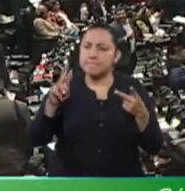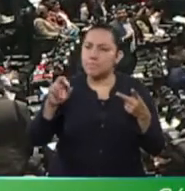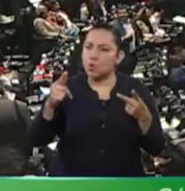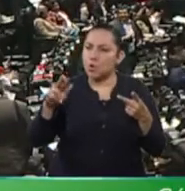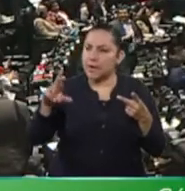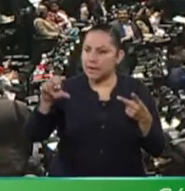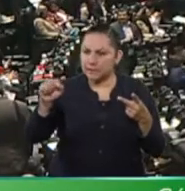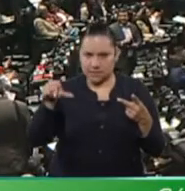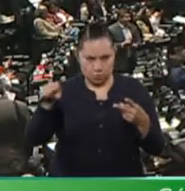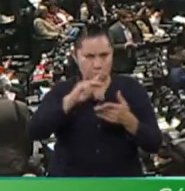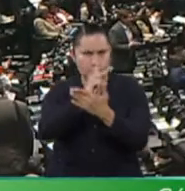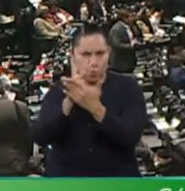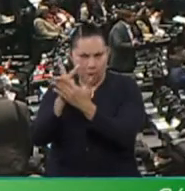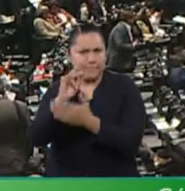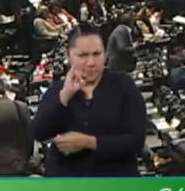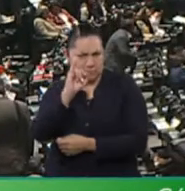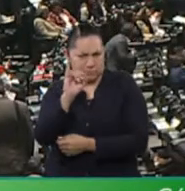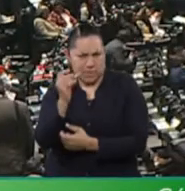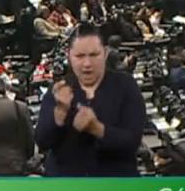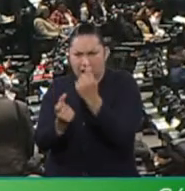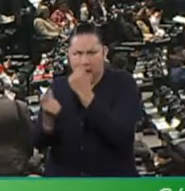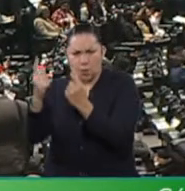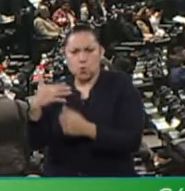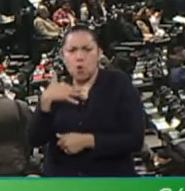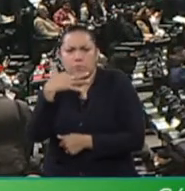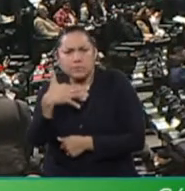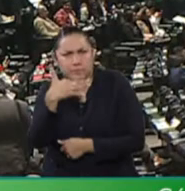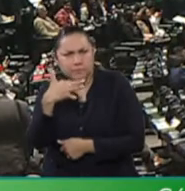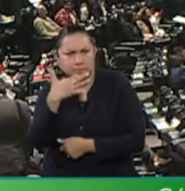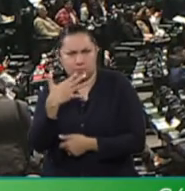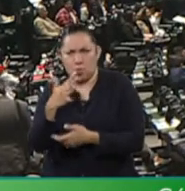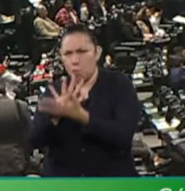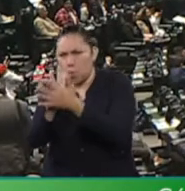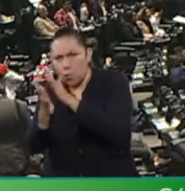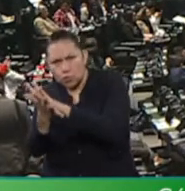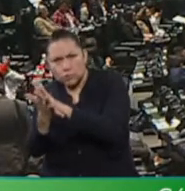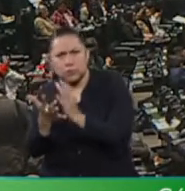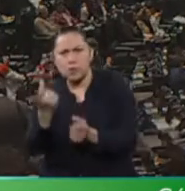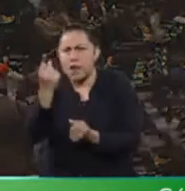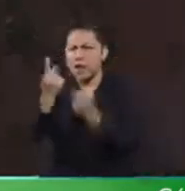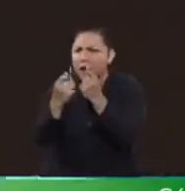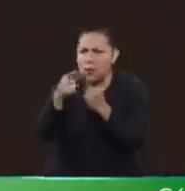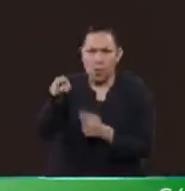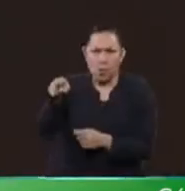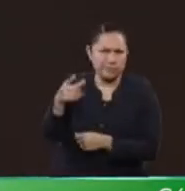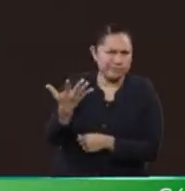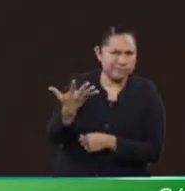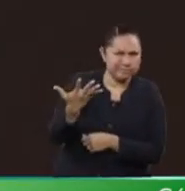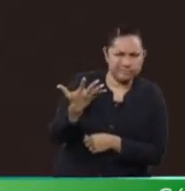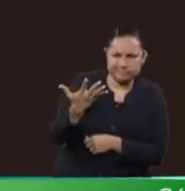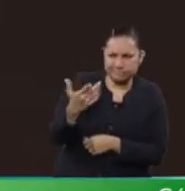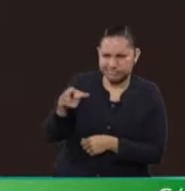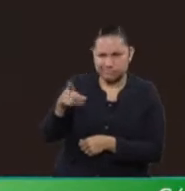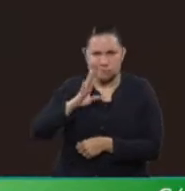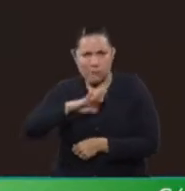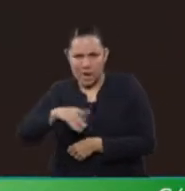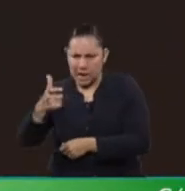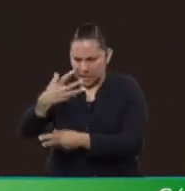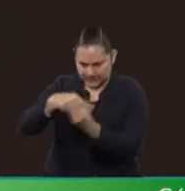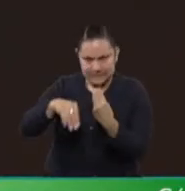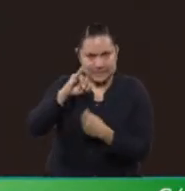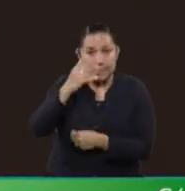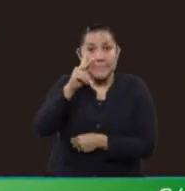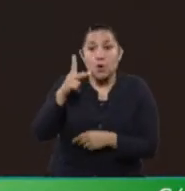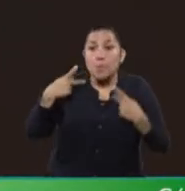oportunidad pero programas que estaban dirigidos a las personas viviendo en pobreza extrema los datos oficiales hoy nos dicen que Durante